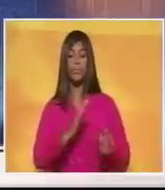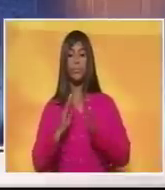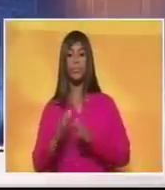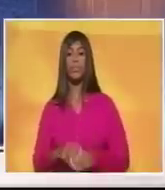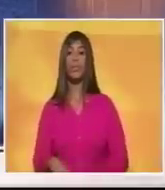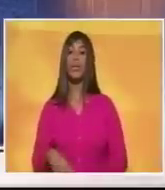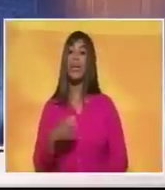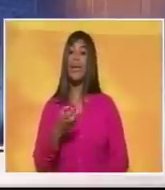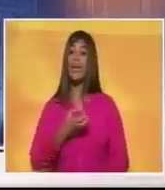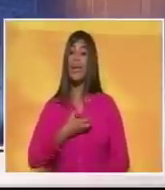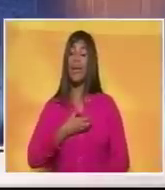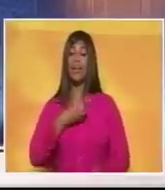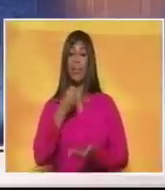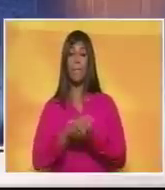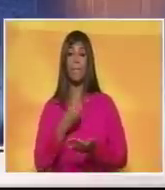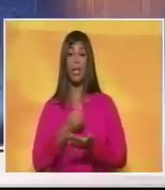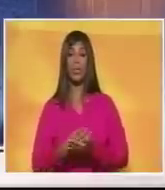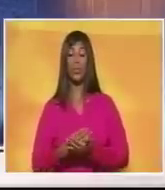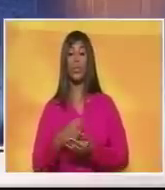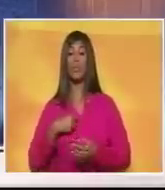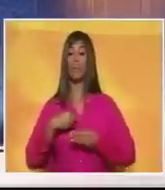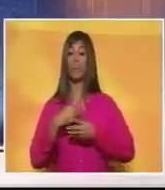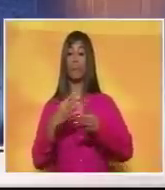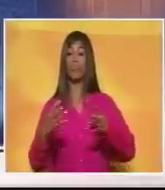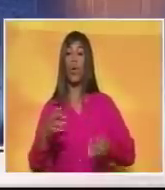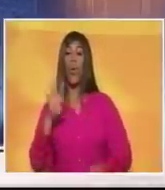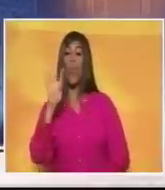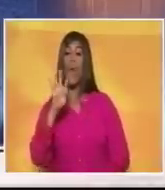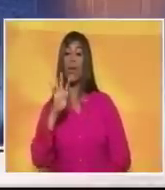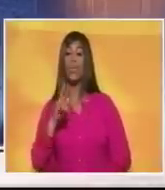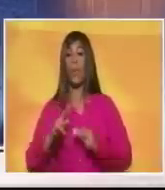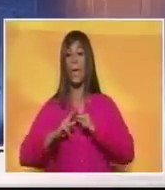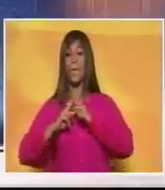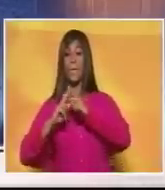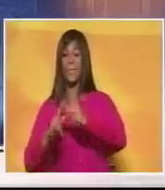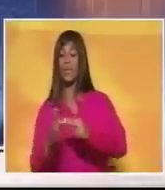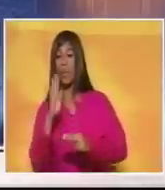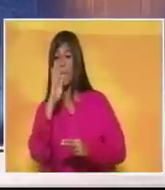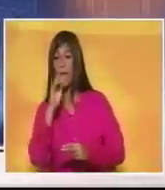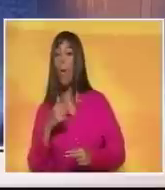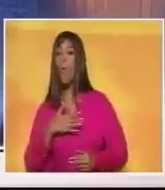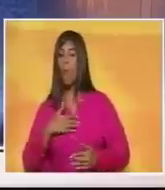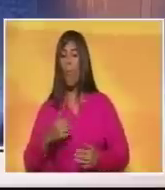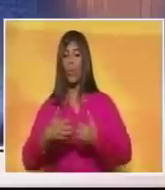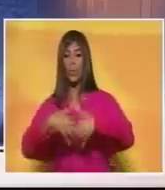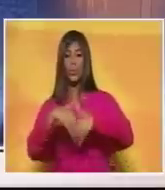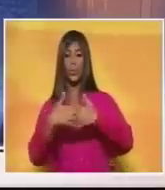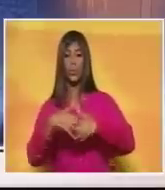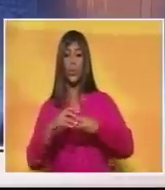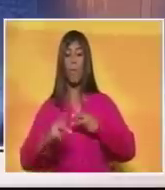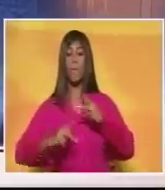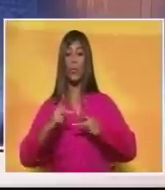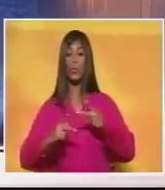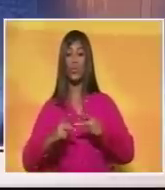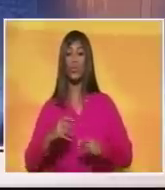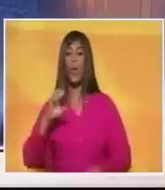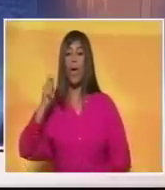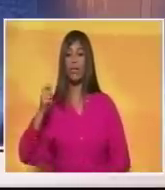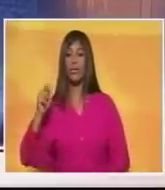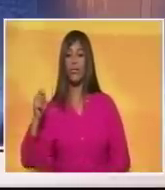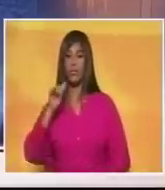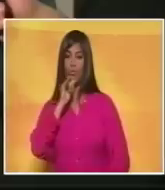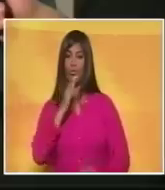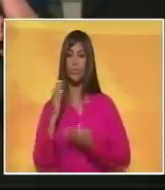alcalde de Maturín, Wilfredo Ordaz, entregó 44 microcréditos para impulsar la producción de esa entidad. Nuestro compañero Alexis Abreu con la información.